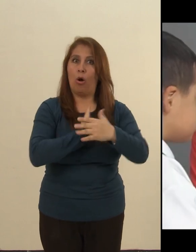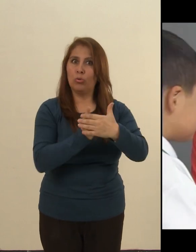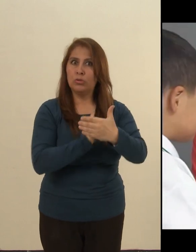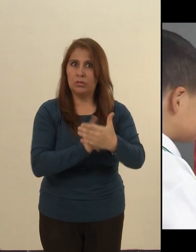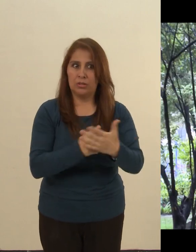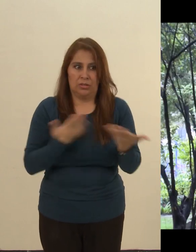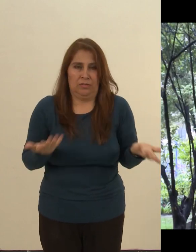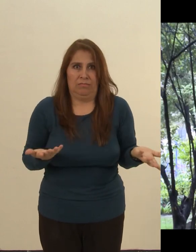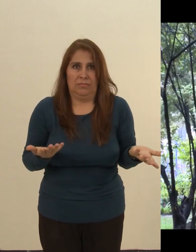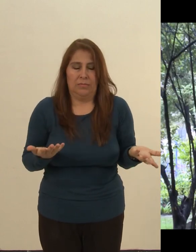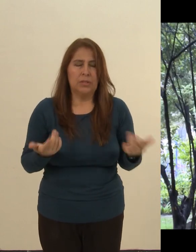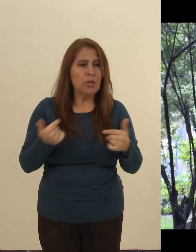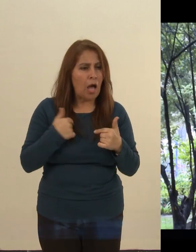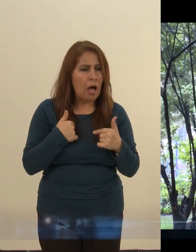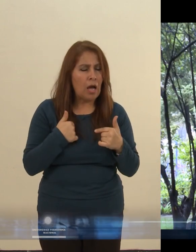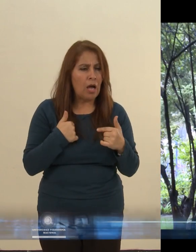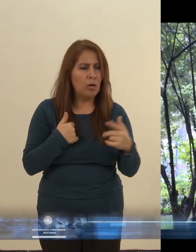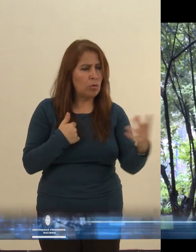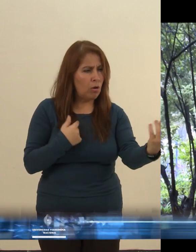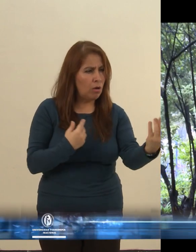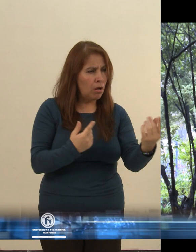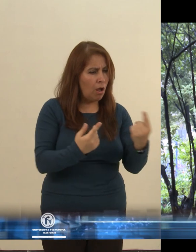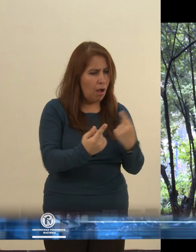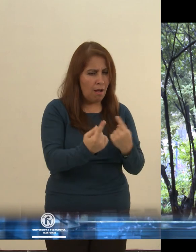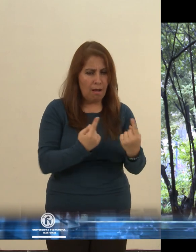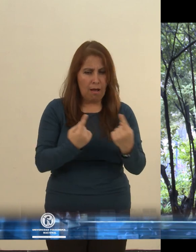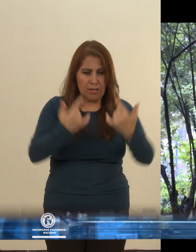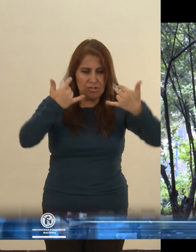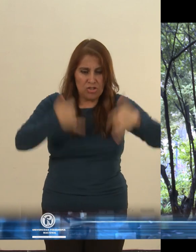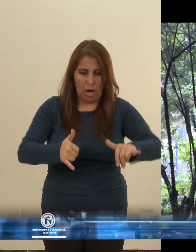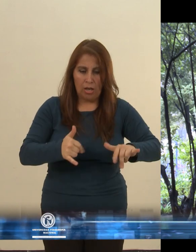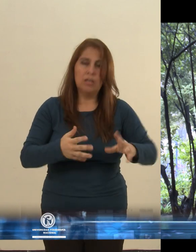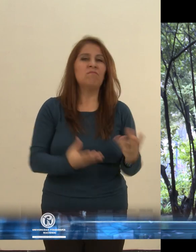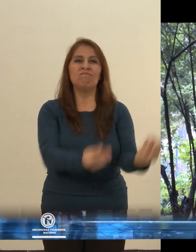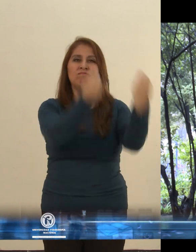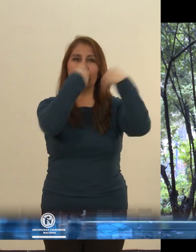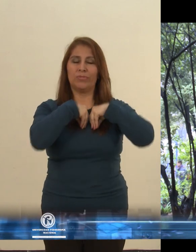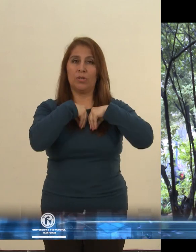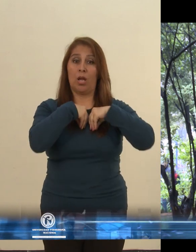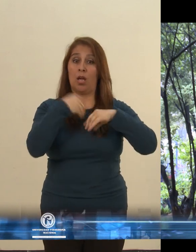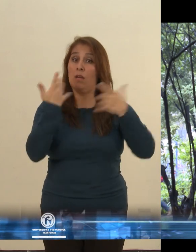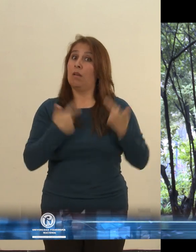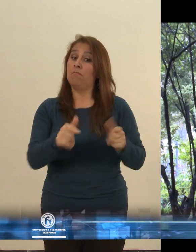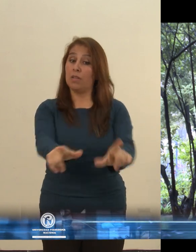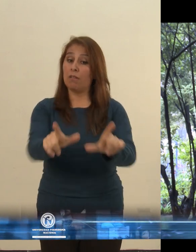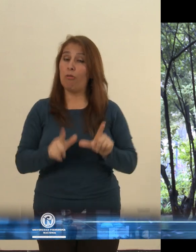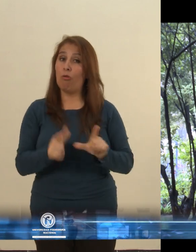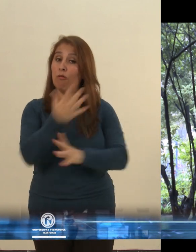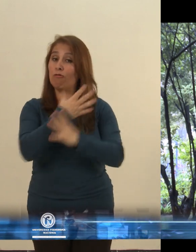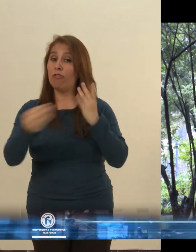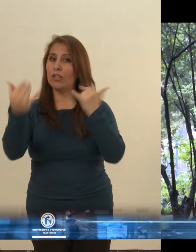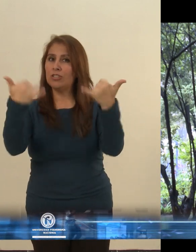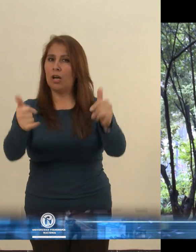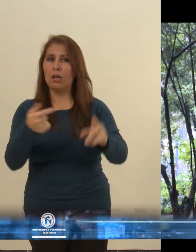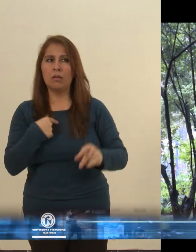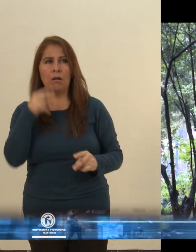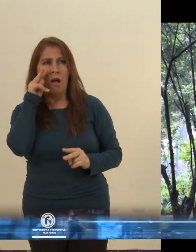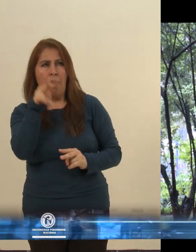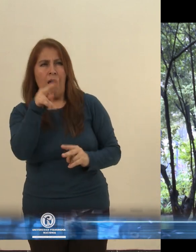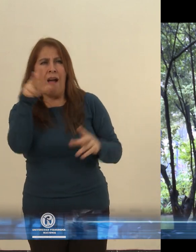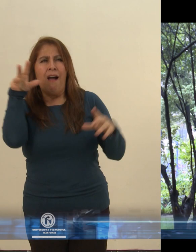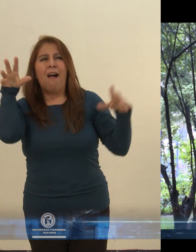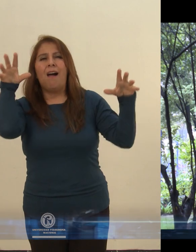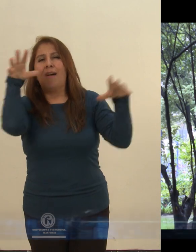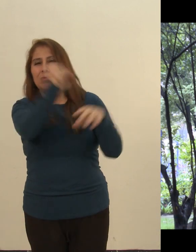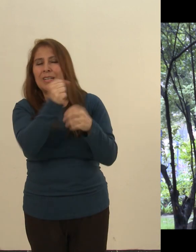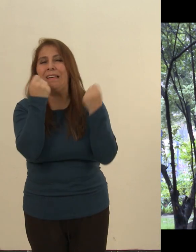intelectual, personas con trastornos del espectro autista. Y cuando uno empieza a, digamos que a vivir el rol de egresada, empieza a entender